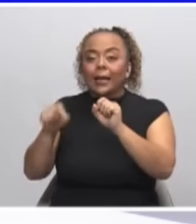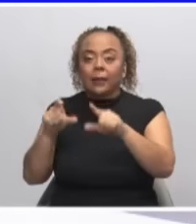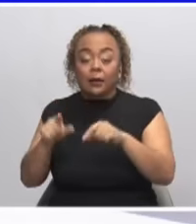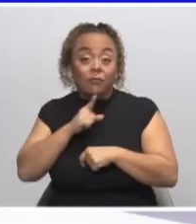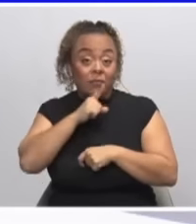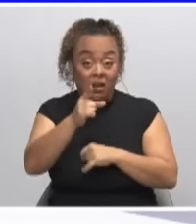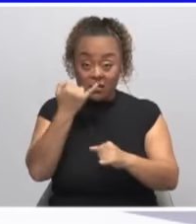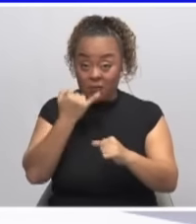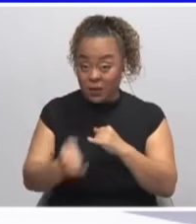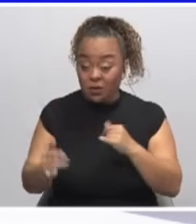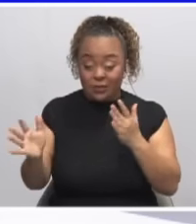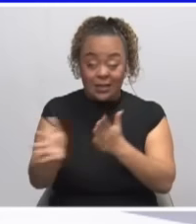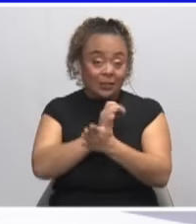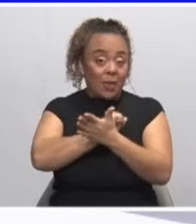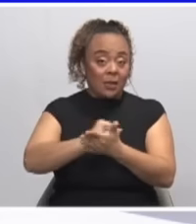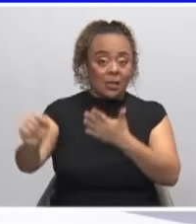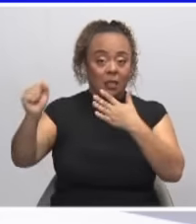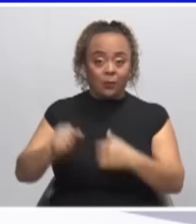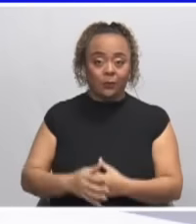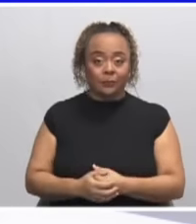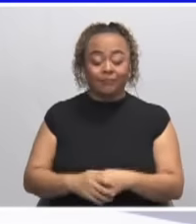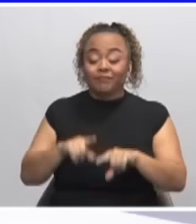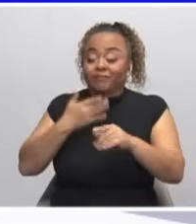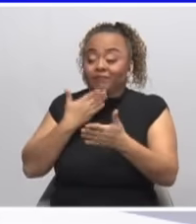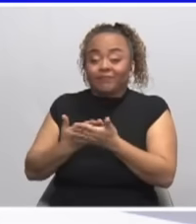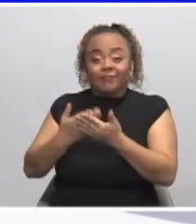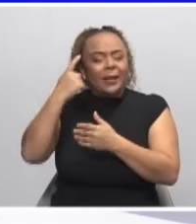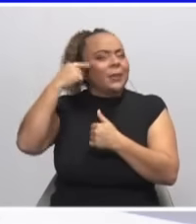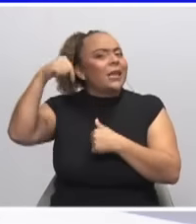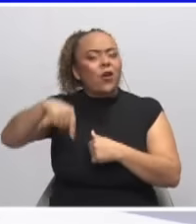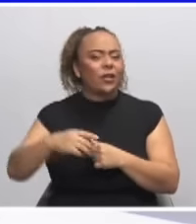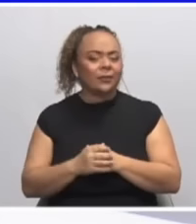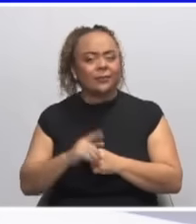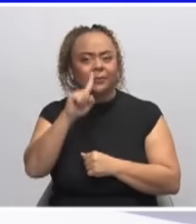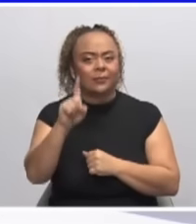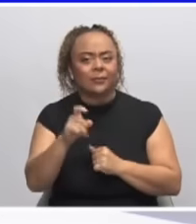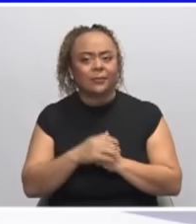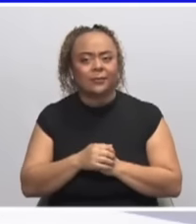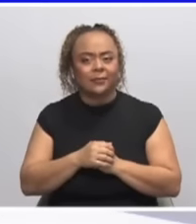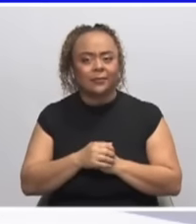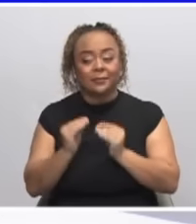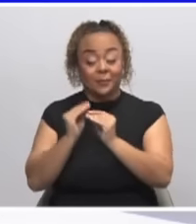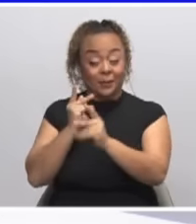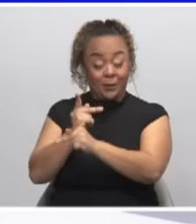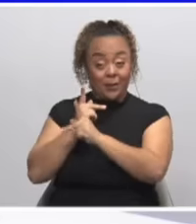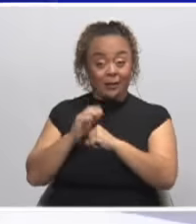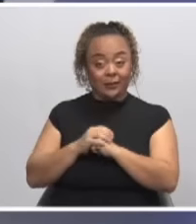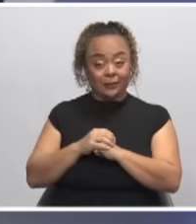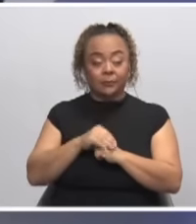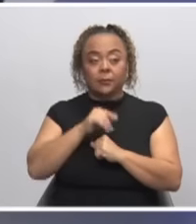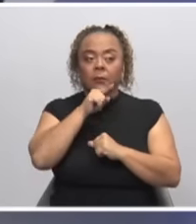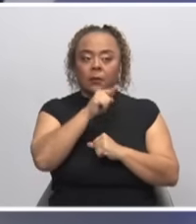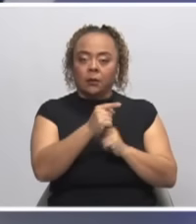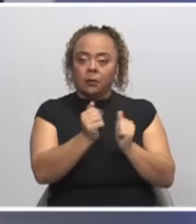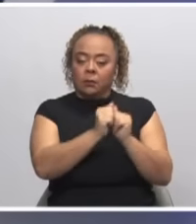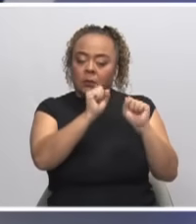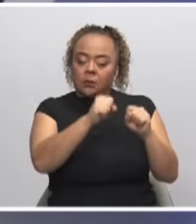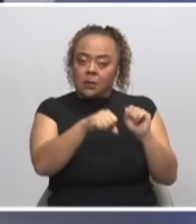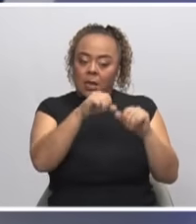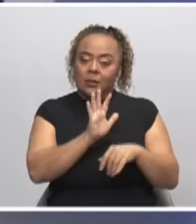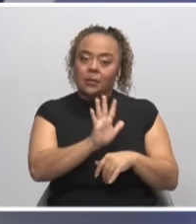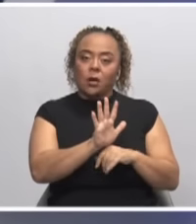realidad terminó despedazo Bueno qué piensa qué piensa hoy bueno acate que él fue muy diáfano con la posibilidad de la línea